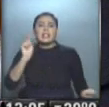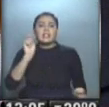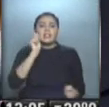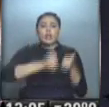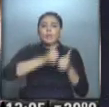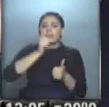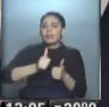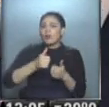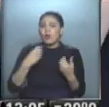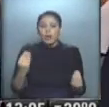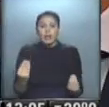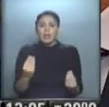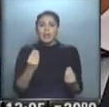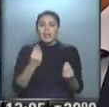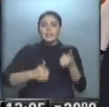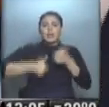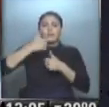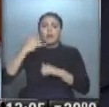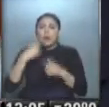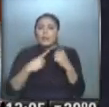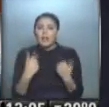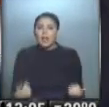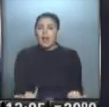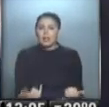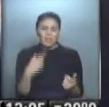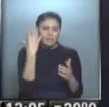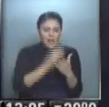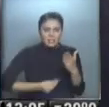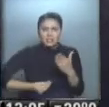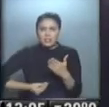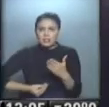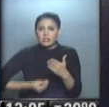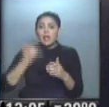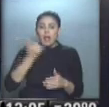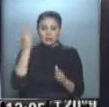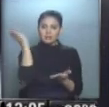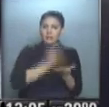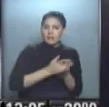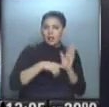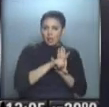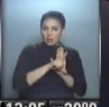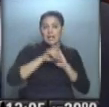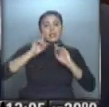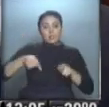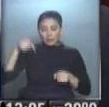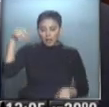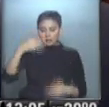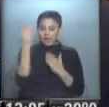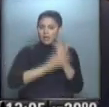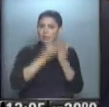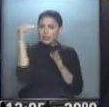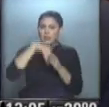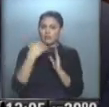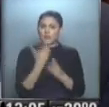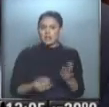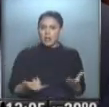en qué industria ni qué productos compiten. Esta falencia está tanto en la sanción de la ley como en este expediente.